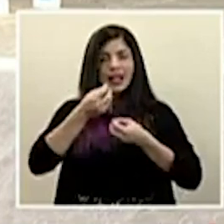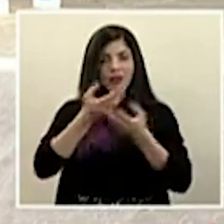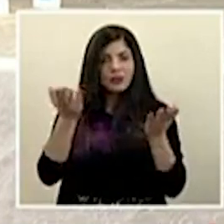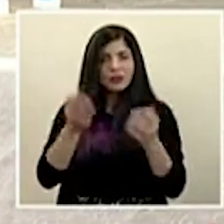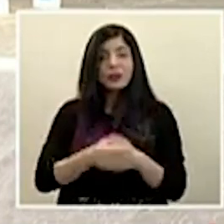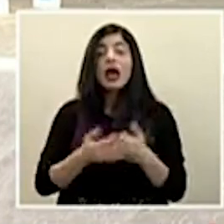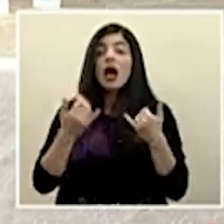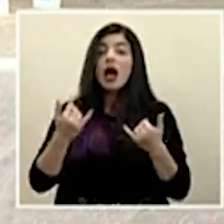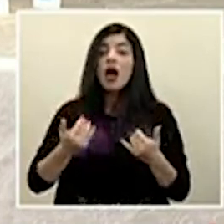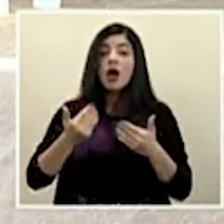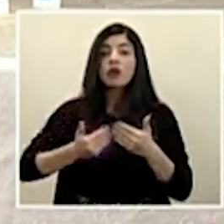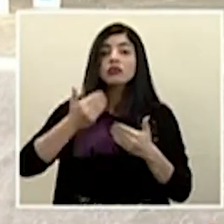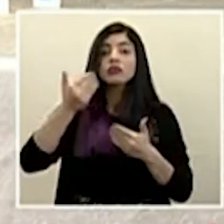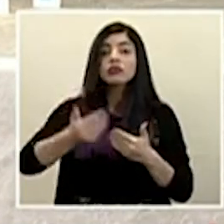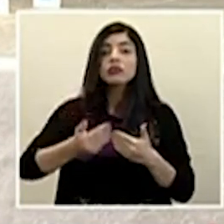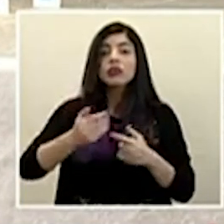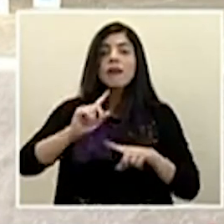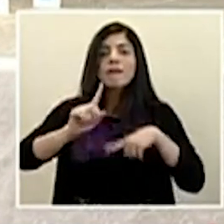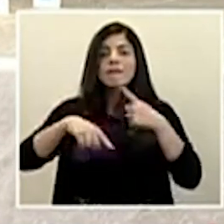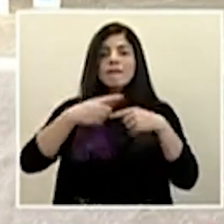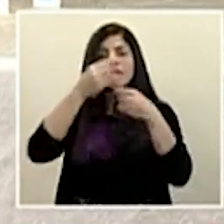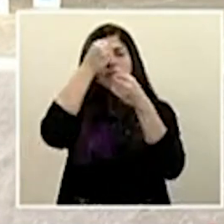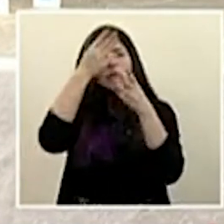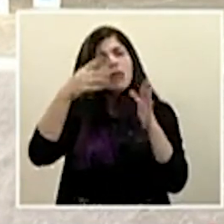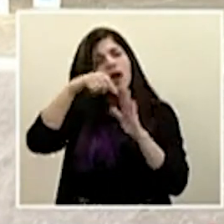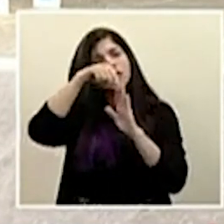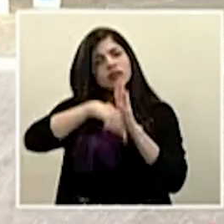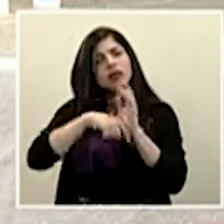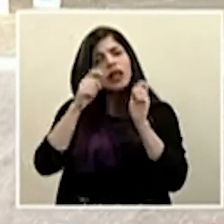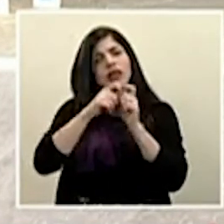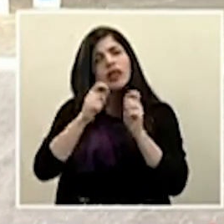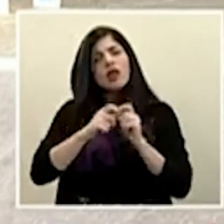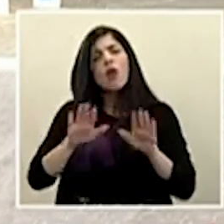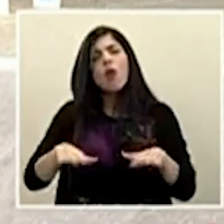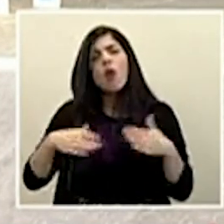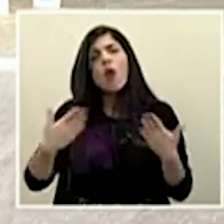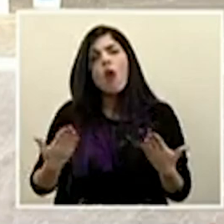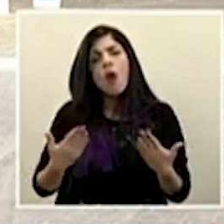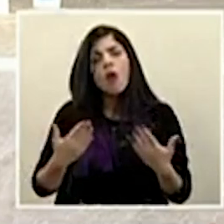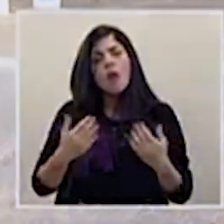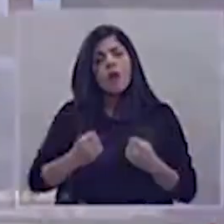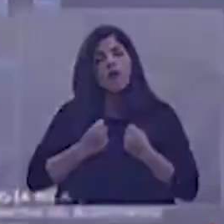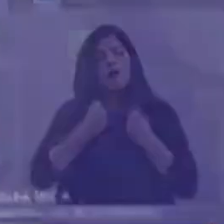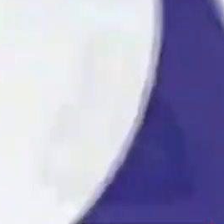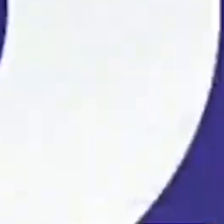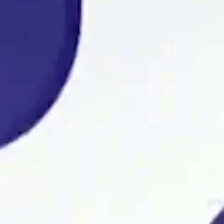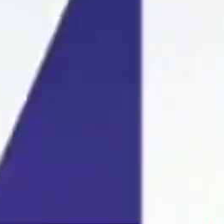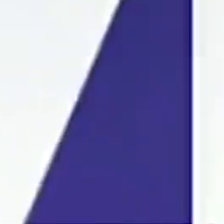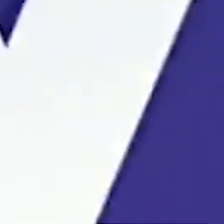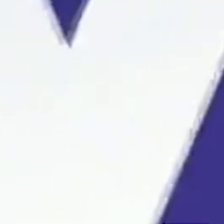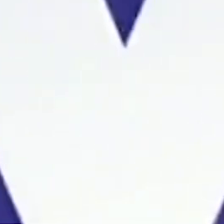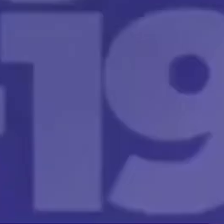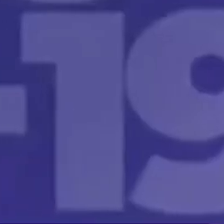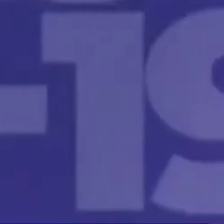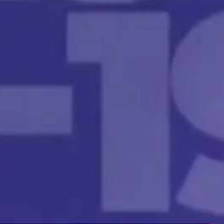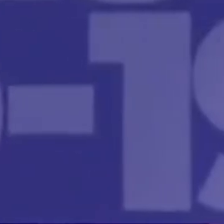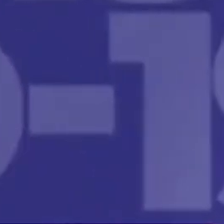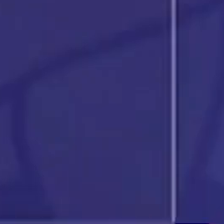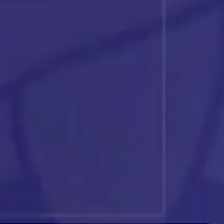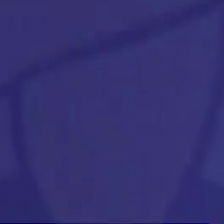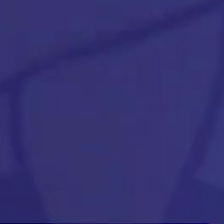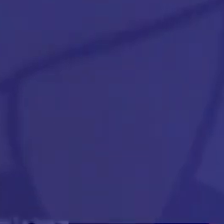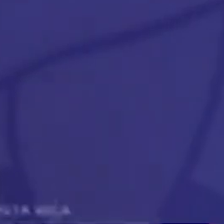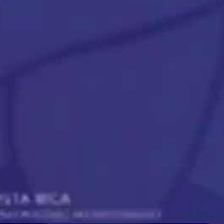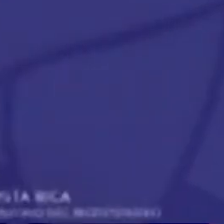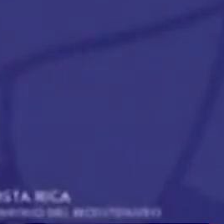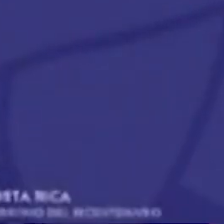A continuación, se anunciarán los detalles de fortalecimiento del Plan Proteger, que es parte de las medidas que